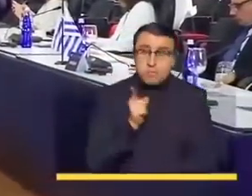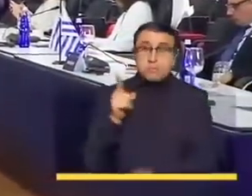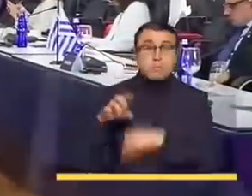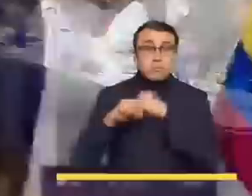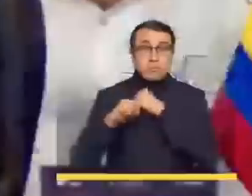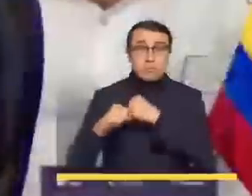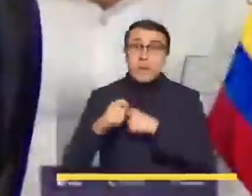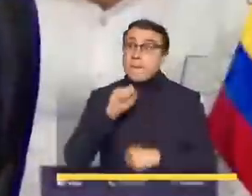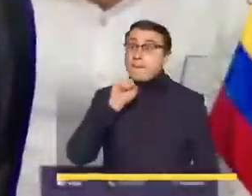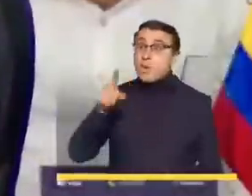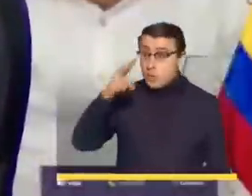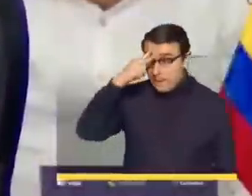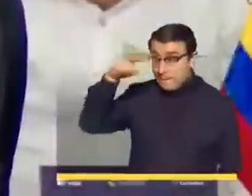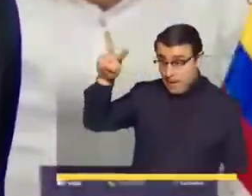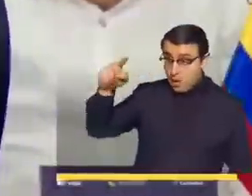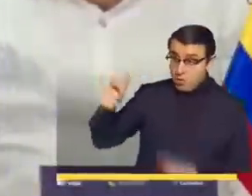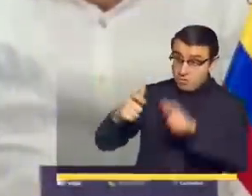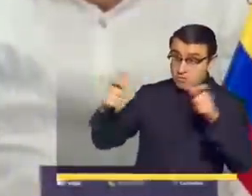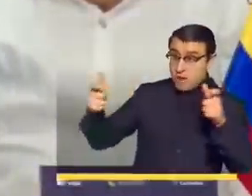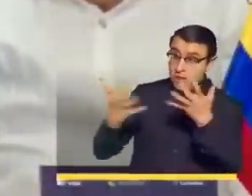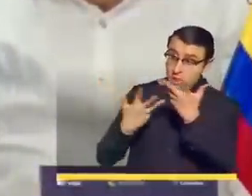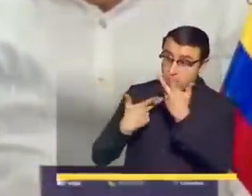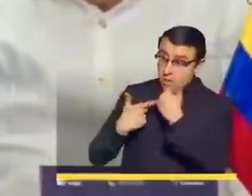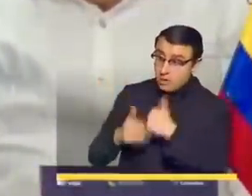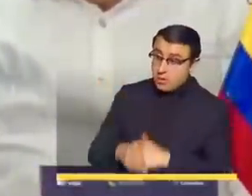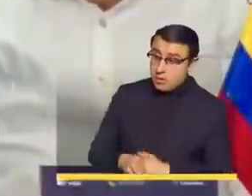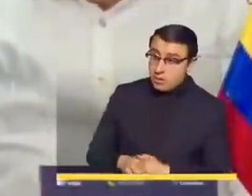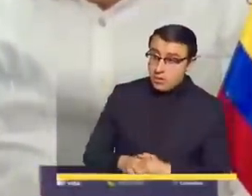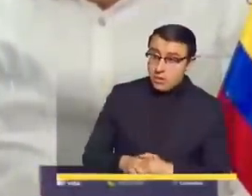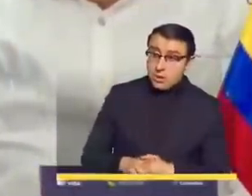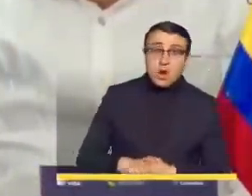más consumidora? ¿Es la colombiana?